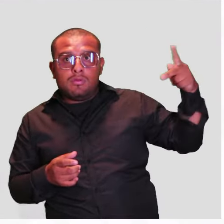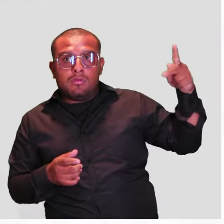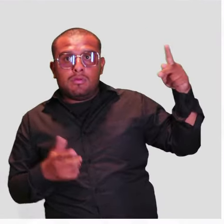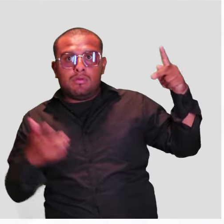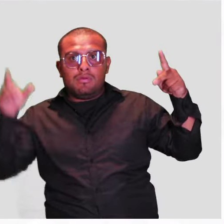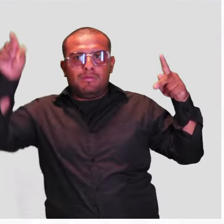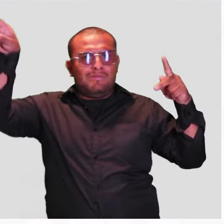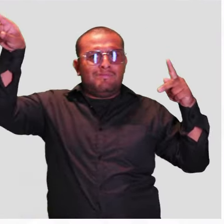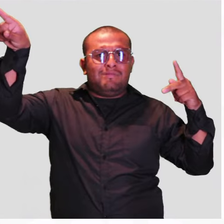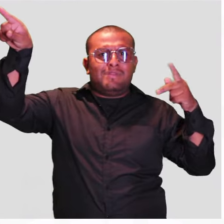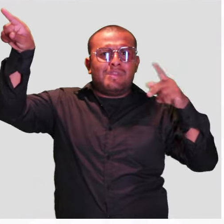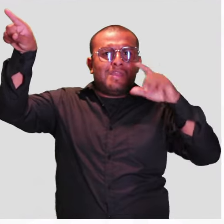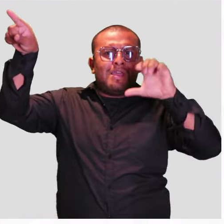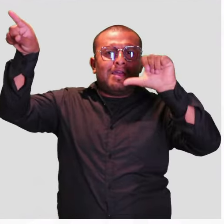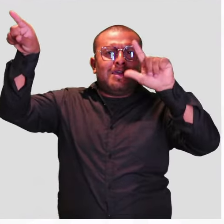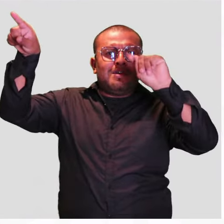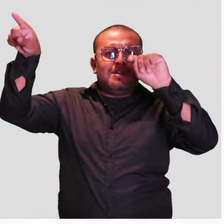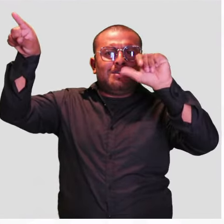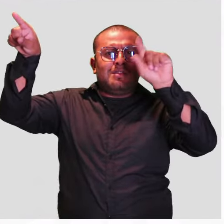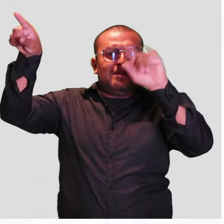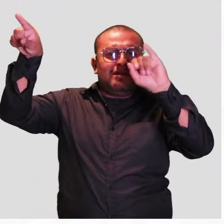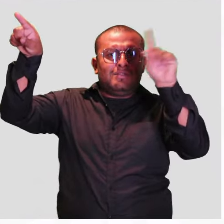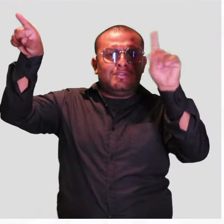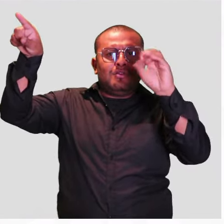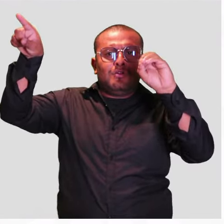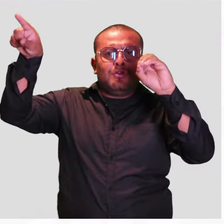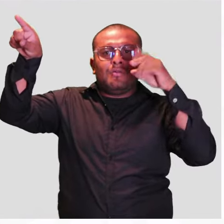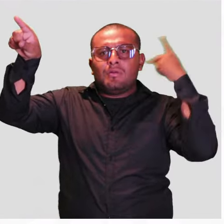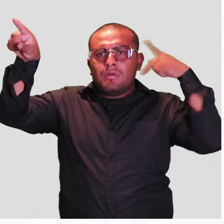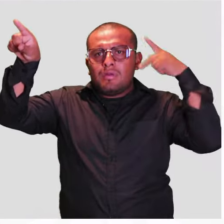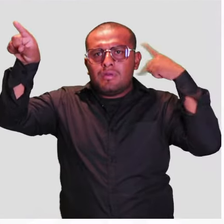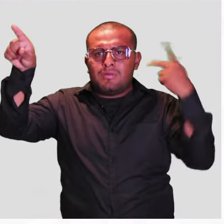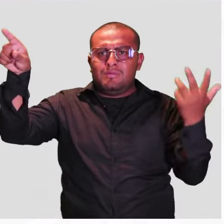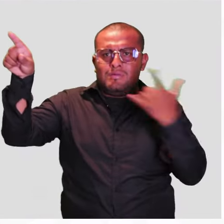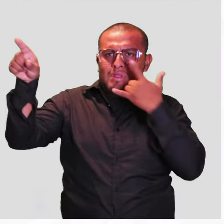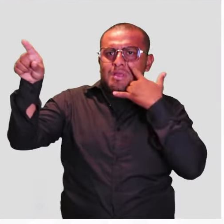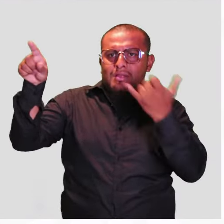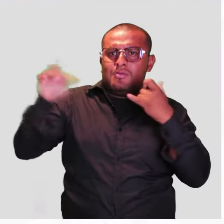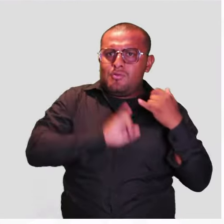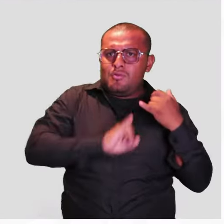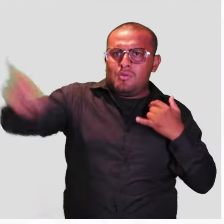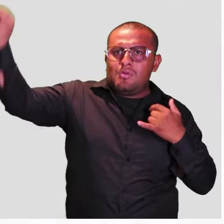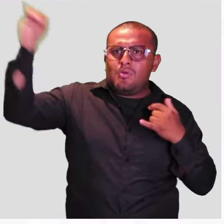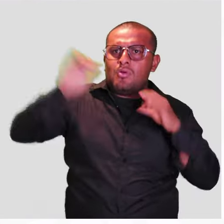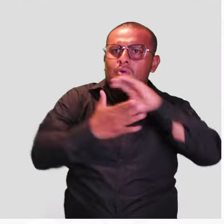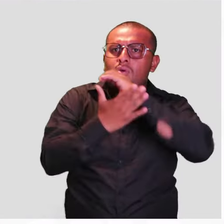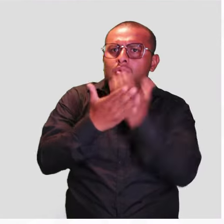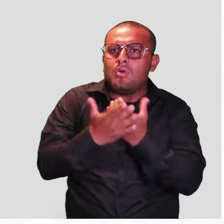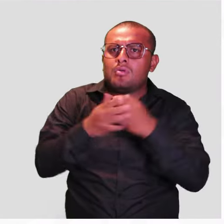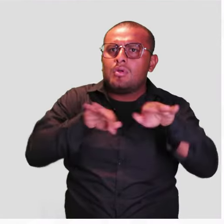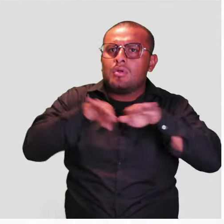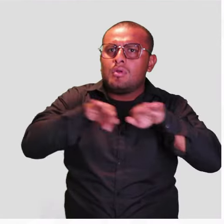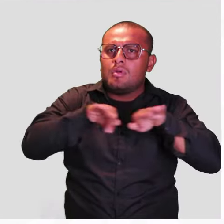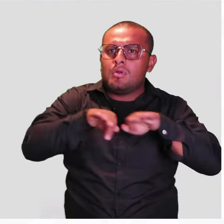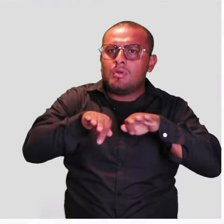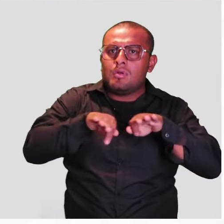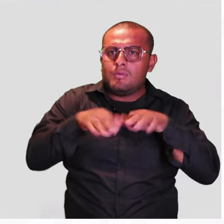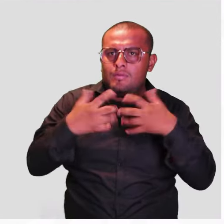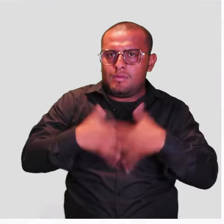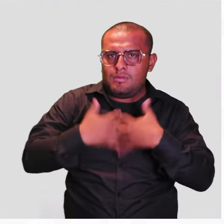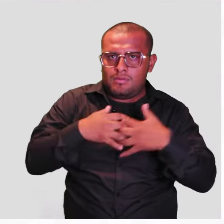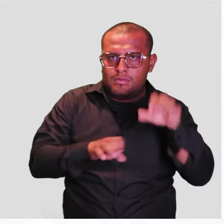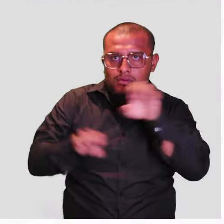y haya firmado un contrato con una empresa de Atlixco. Las cuentas son las